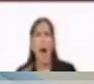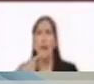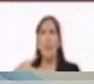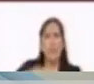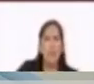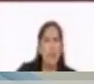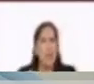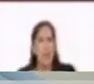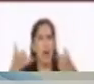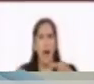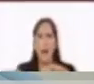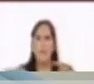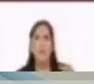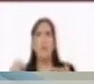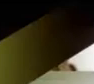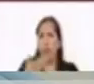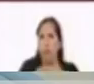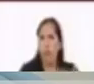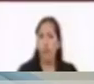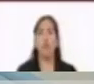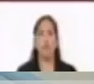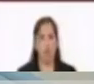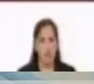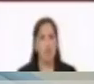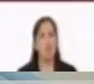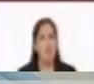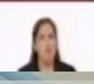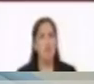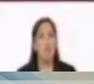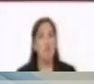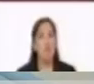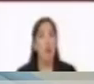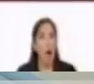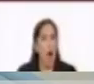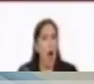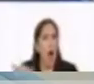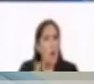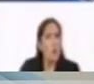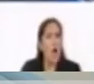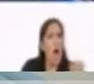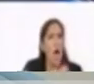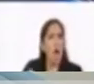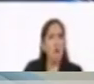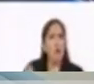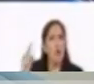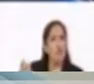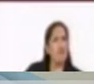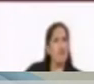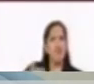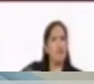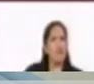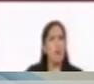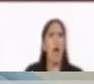debates políticos en los países centrales. Y claro, autos que se manejan solos, alimentos que se producen en